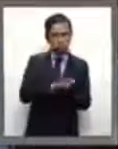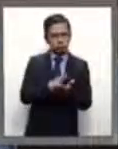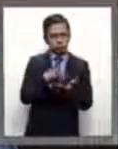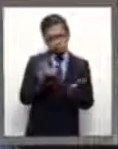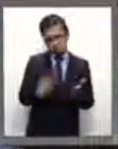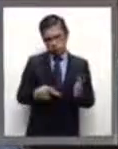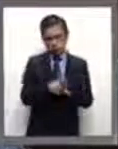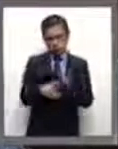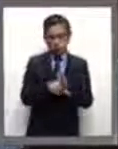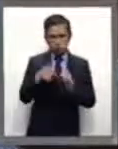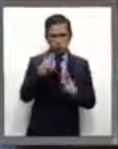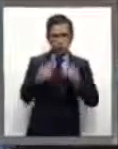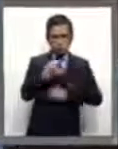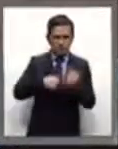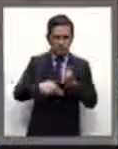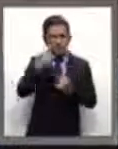contra.